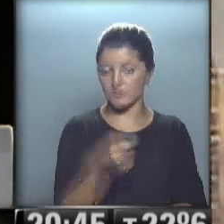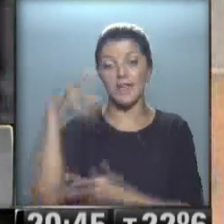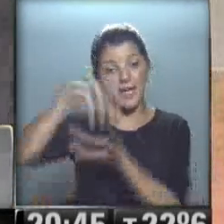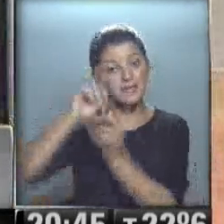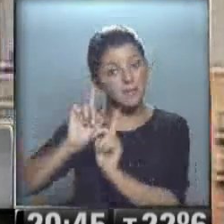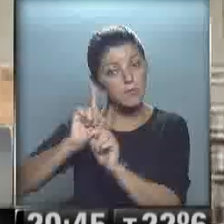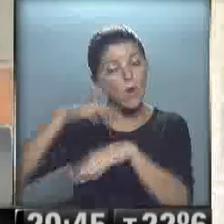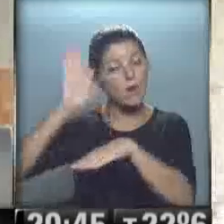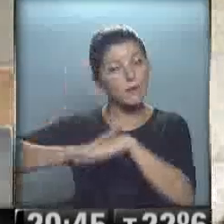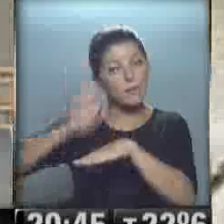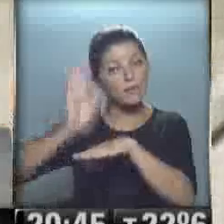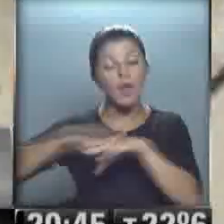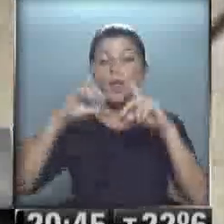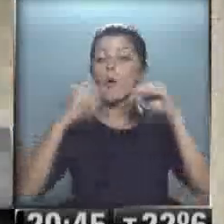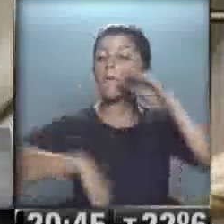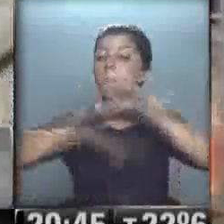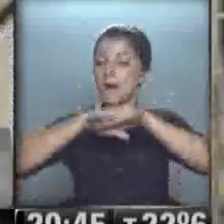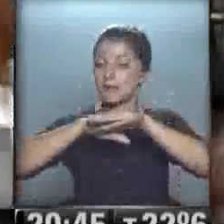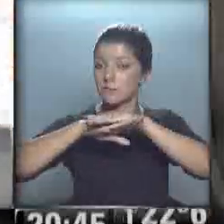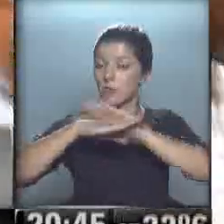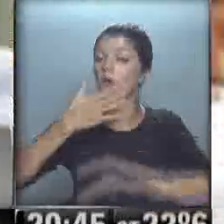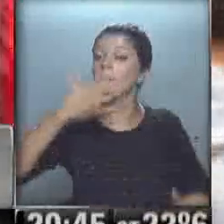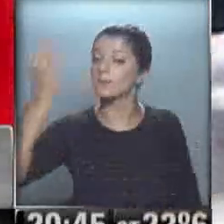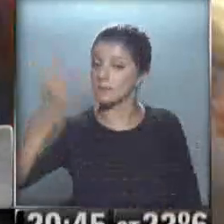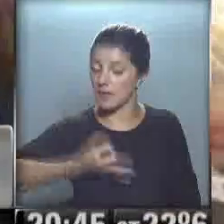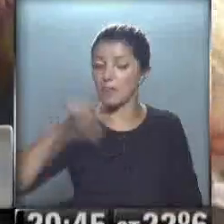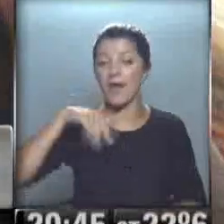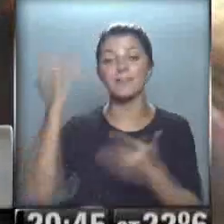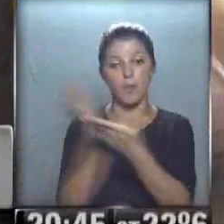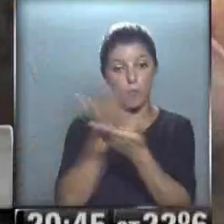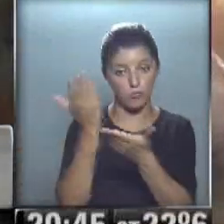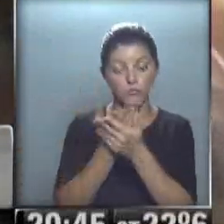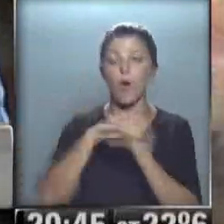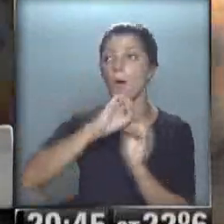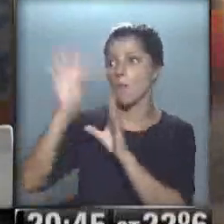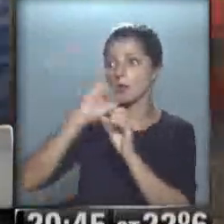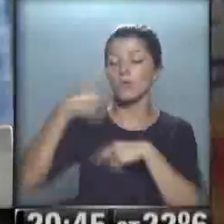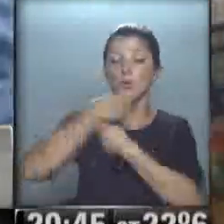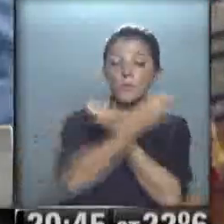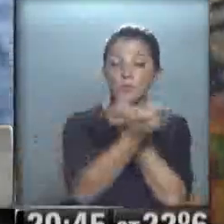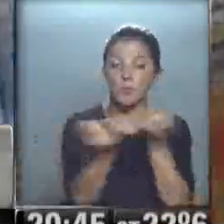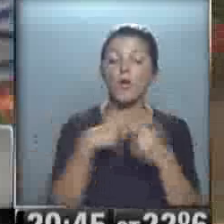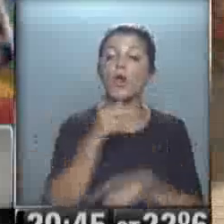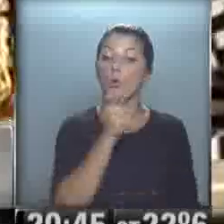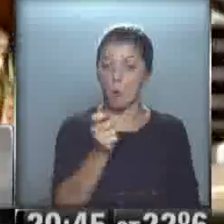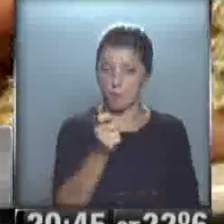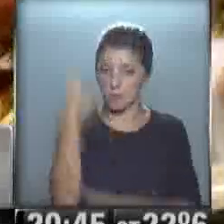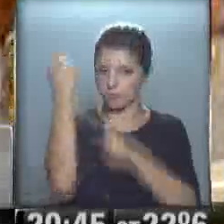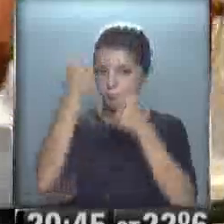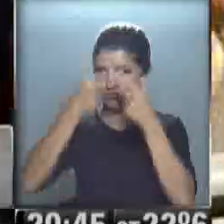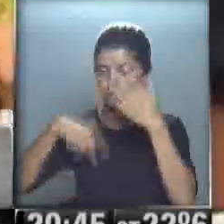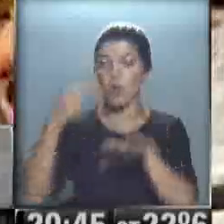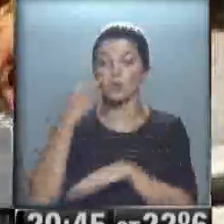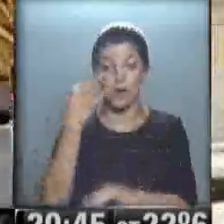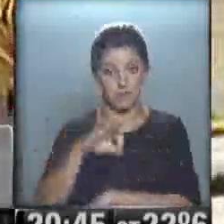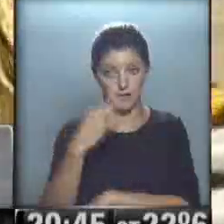encargado de fijar los precios máximos para las cadenas de producción, importación, distribución y consumo. Entre